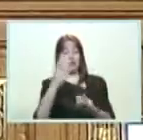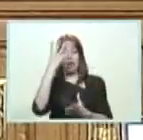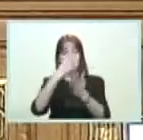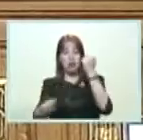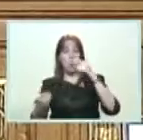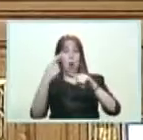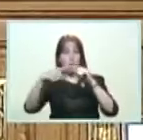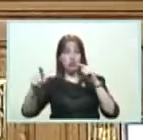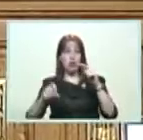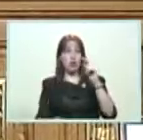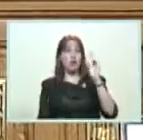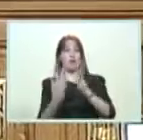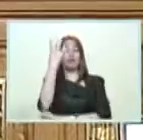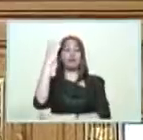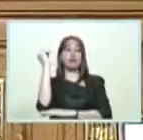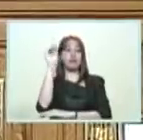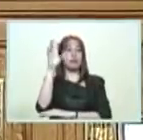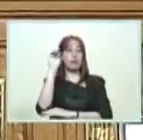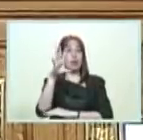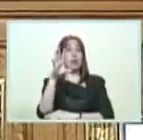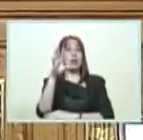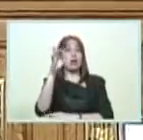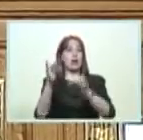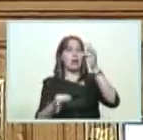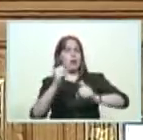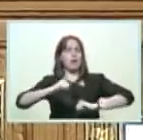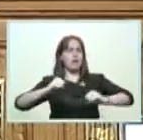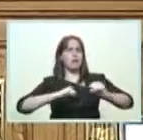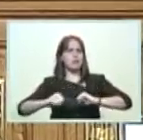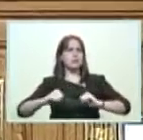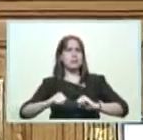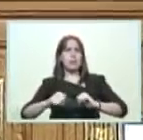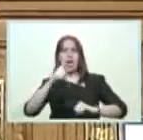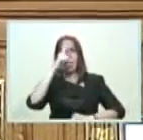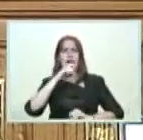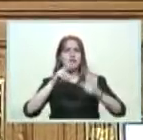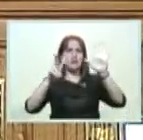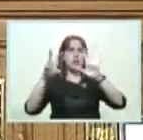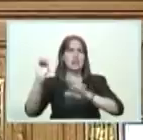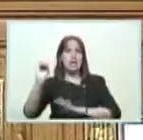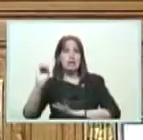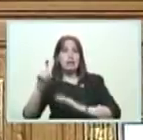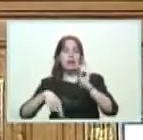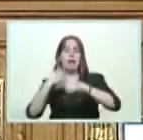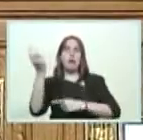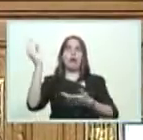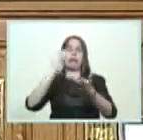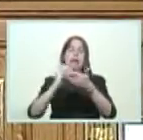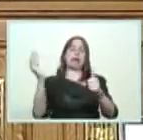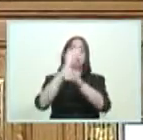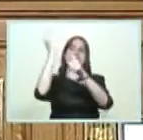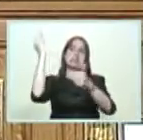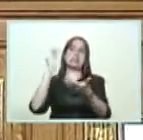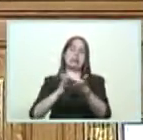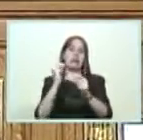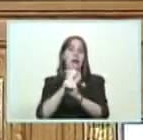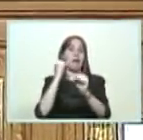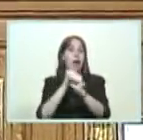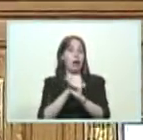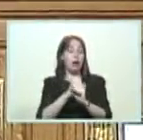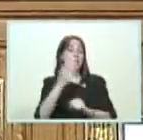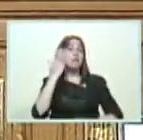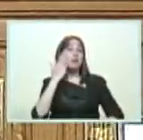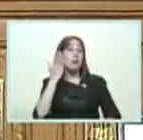Figueroa a fundar el Movimiento Electoral del Pueblo. Y después, en los años 70, fue que pudo otra vez conseguir trabajo. Y mi